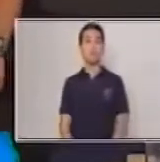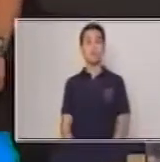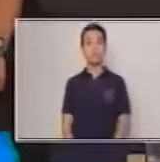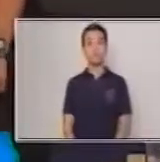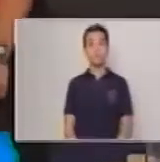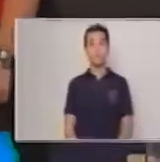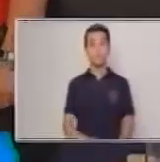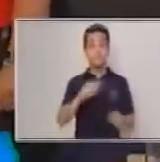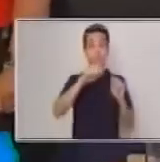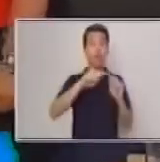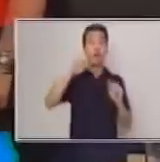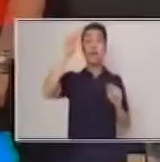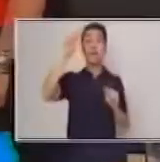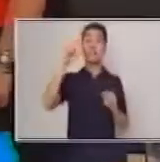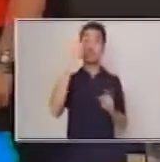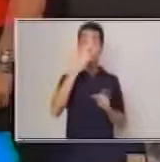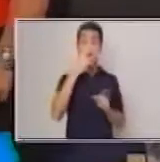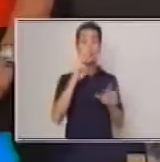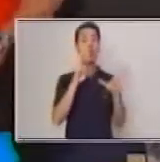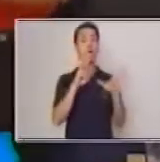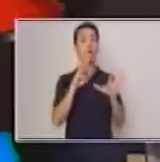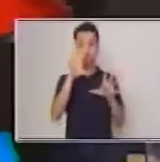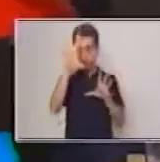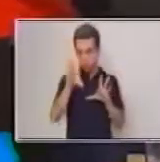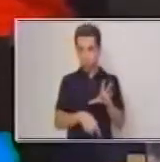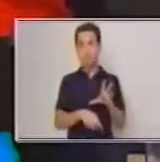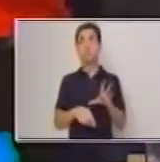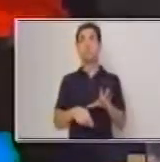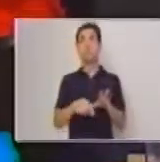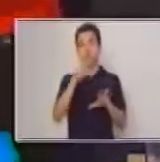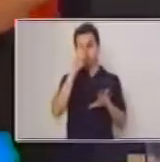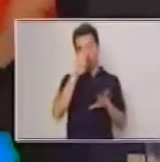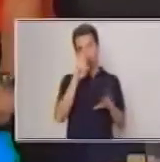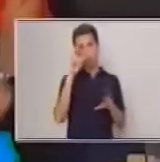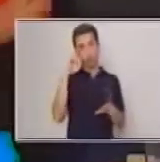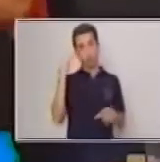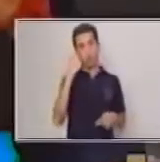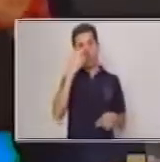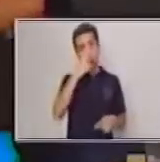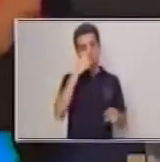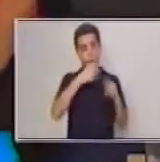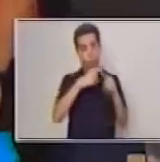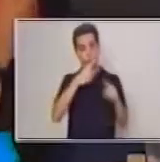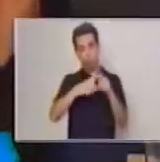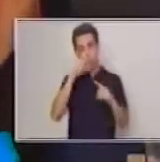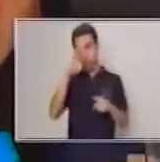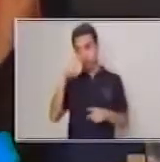Raíz cúbica de 8. 2. 2 por 2 por 2. 8.